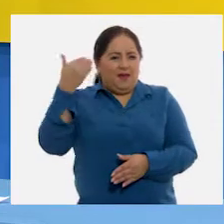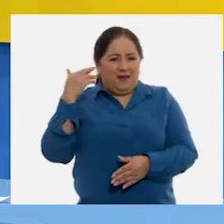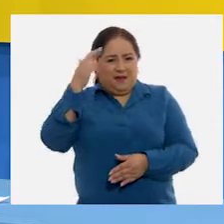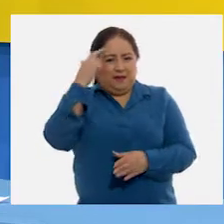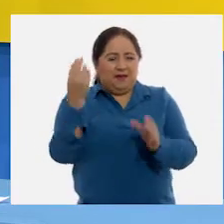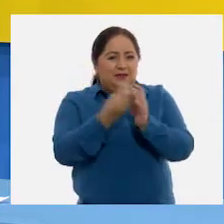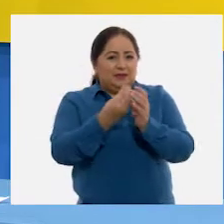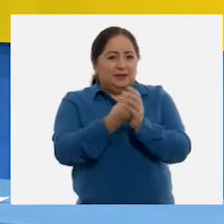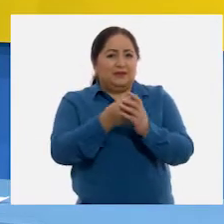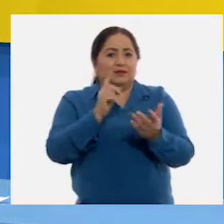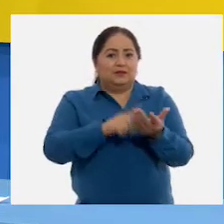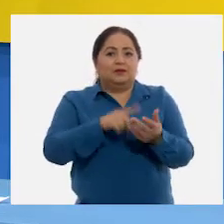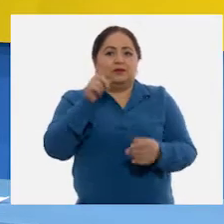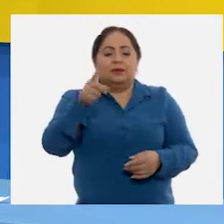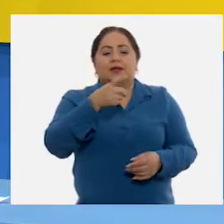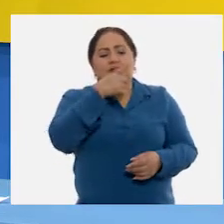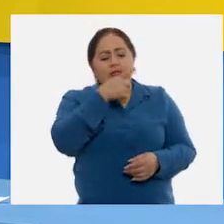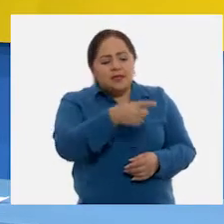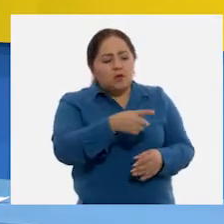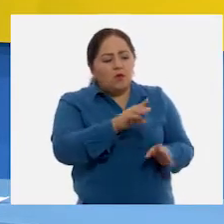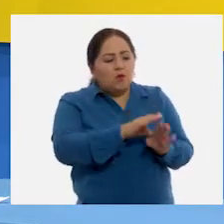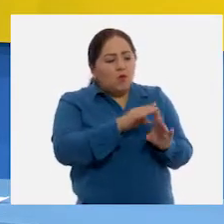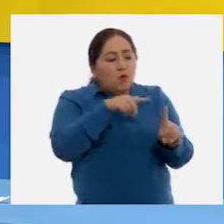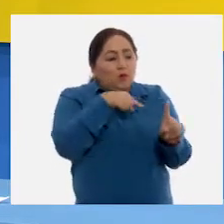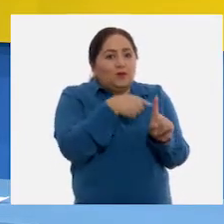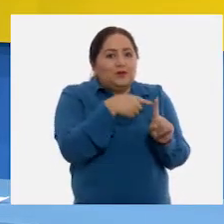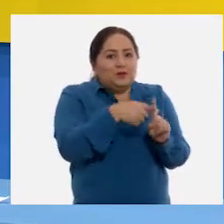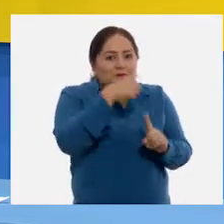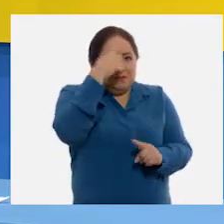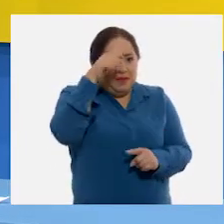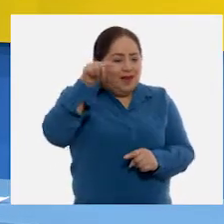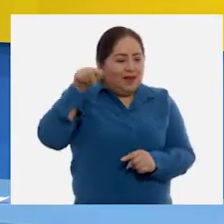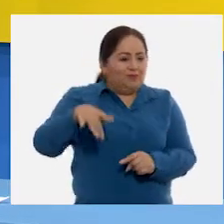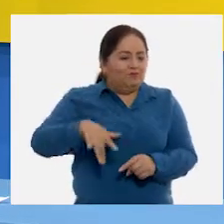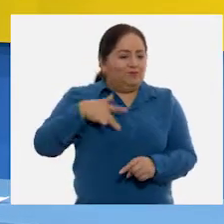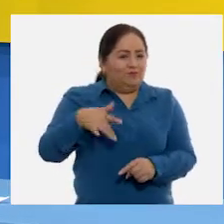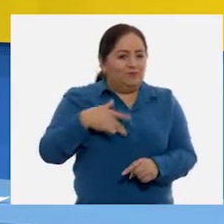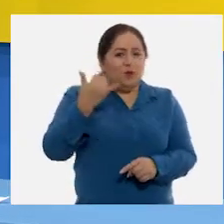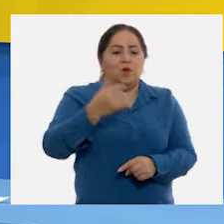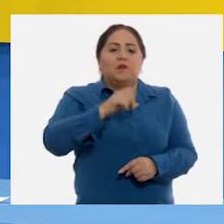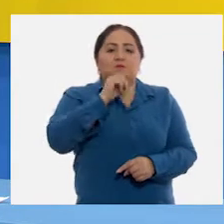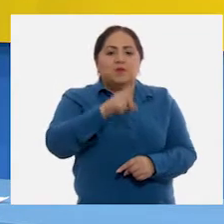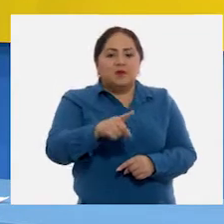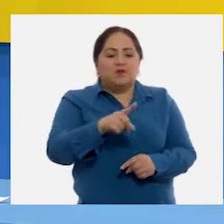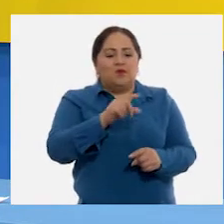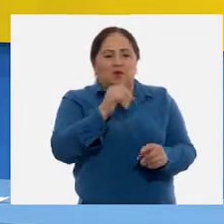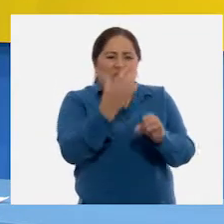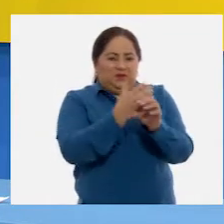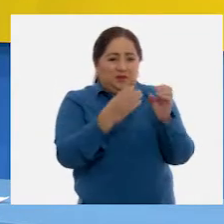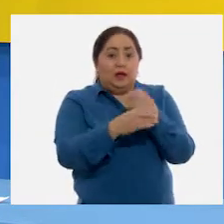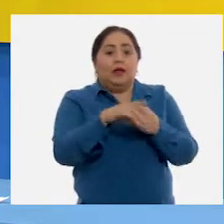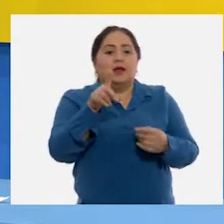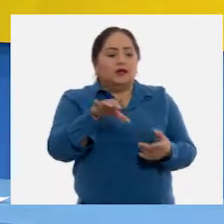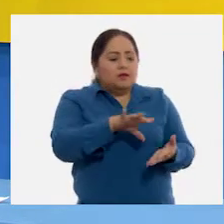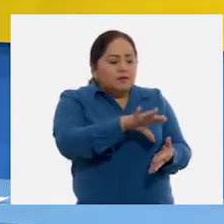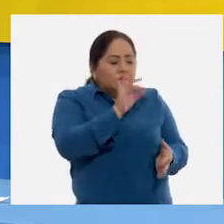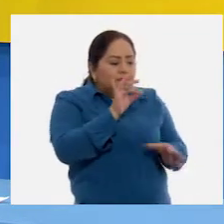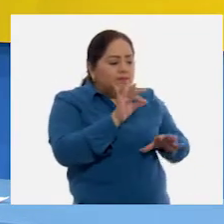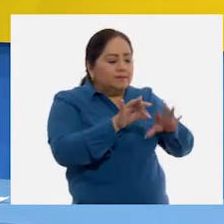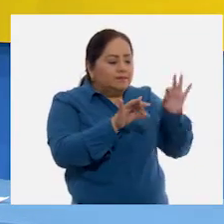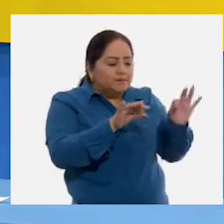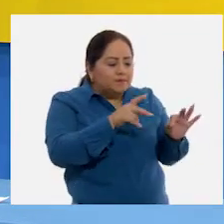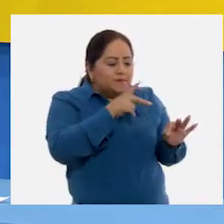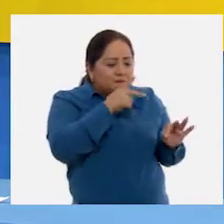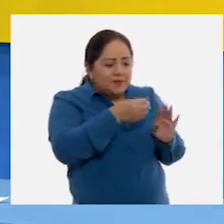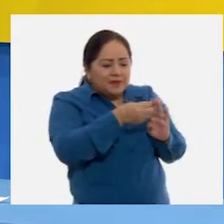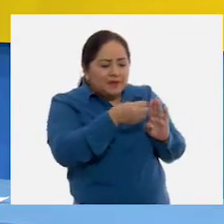anterior, el autor abunda en adjetivos positivos para él, incluso cuando habla de robar. Asigna al acto delictivo